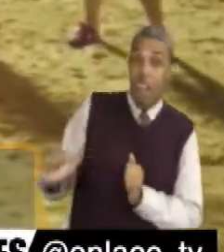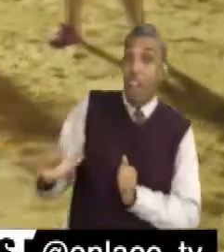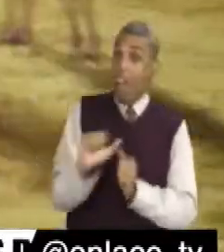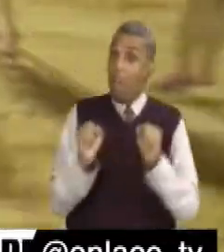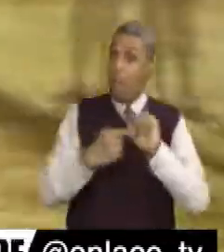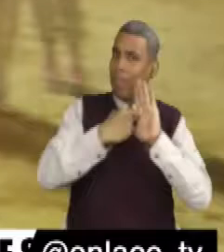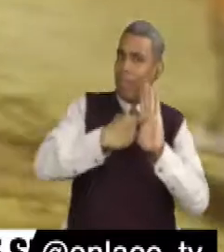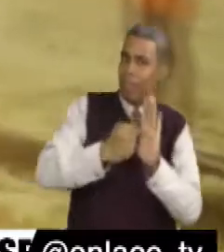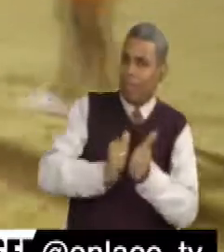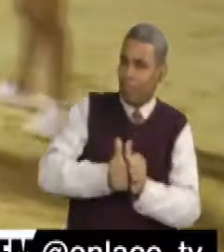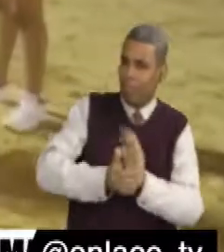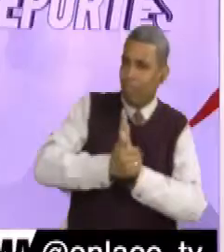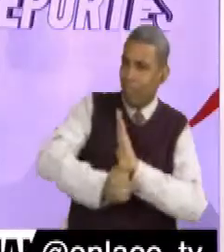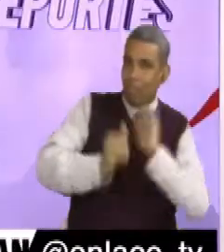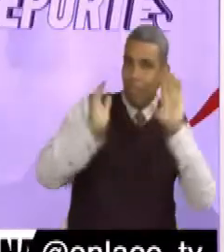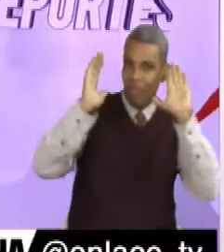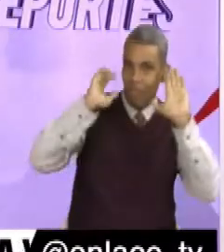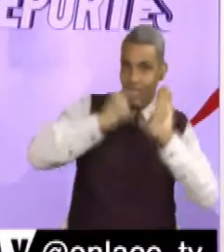como deportistas.